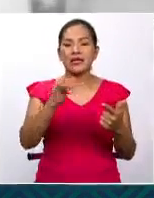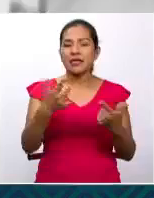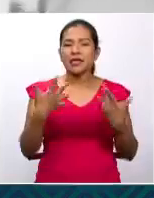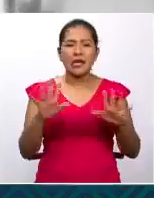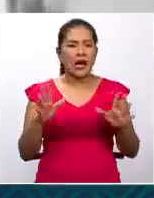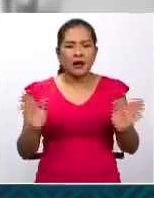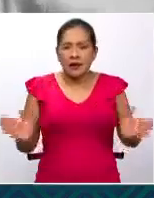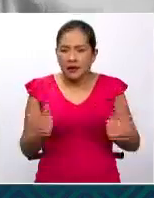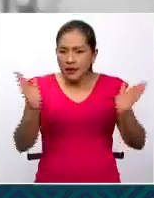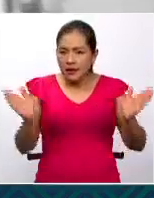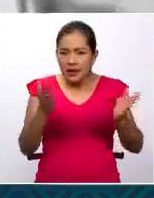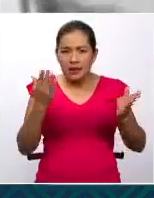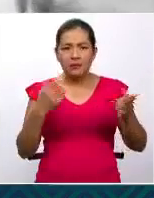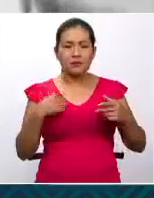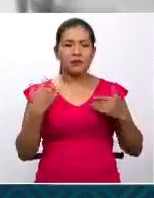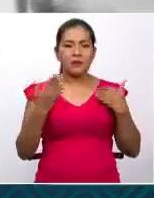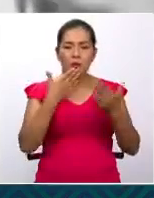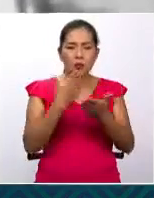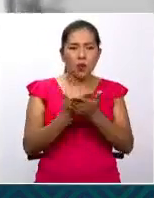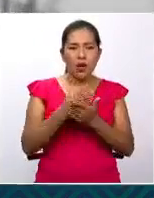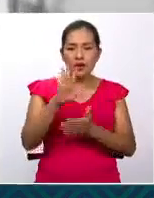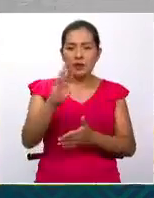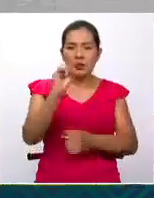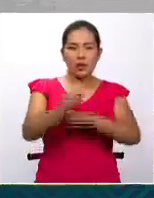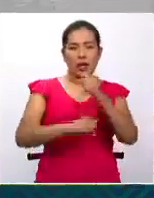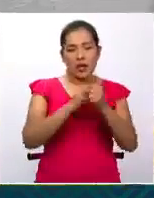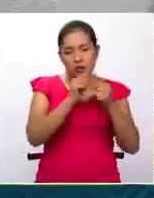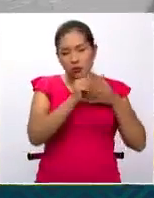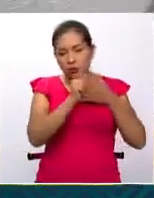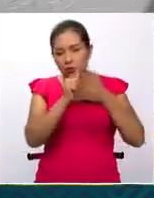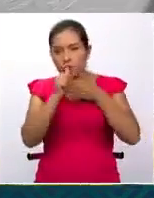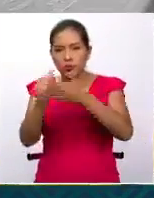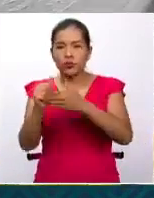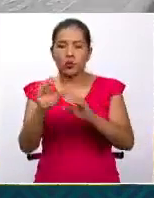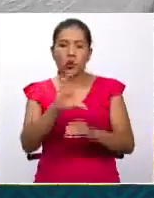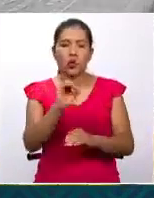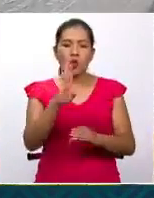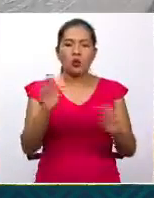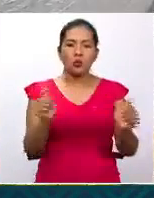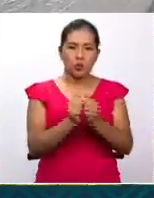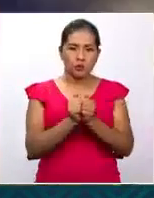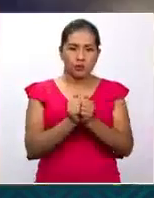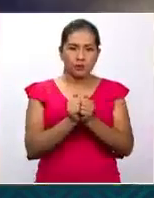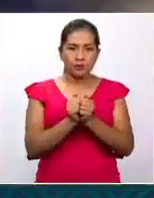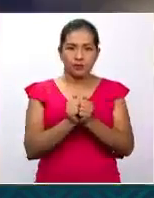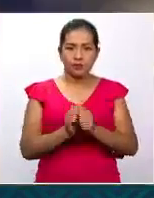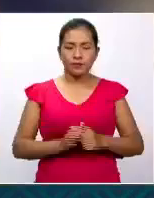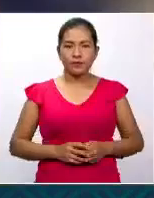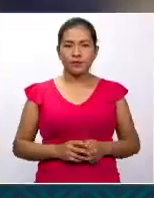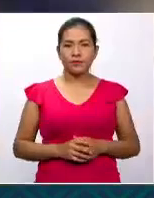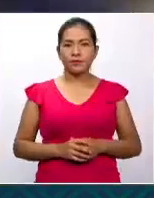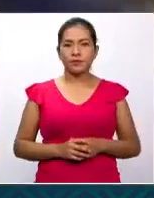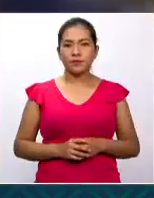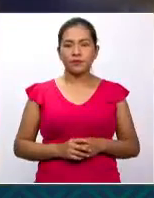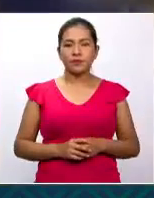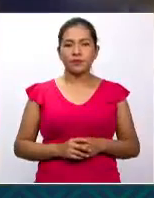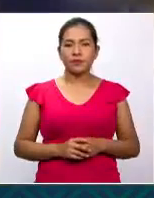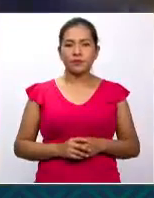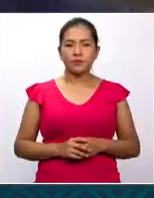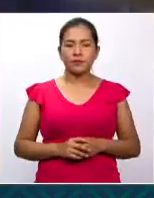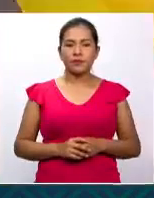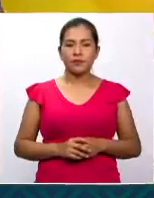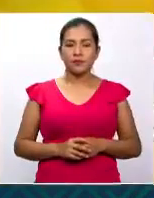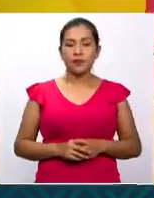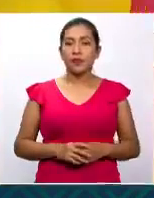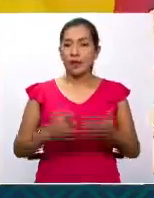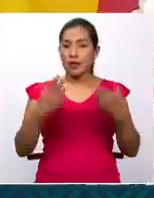que dirigió al movimiento obrero durante 50 años. Amada mía, adoras la lucha surcando el cielo.